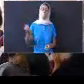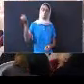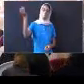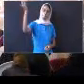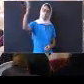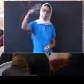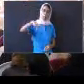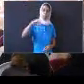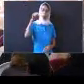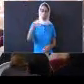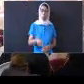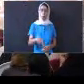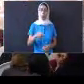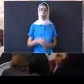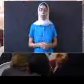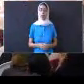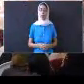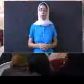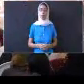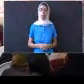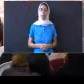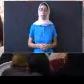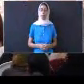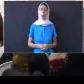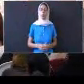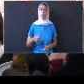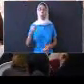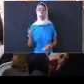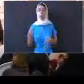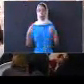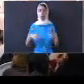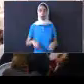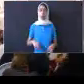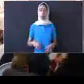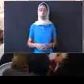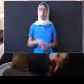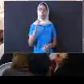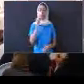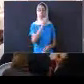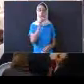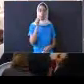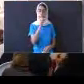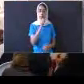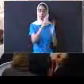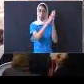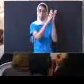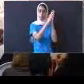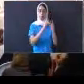Padre. Adentro de mí